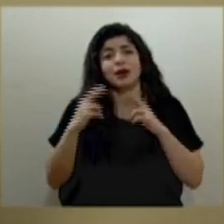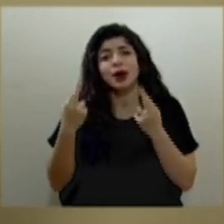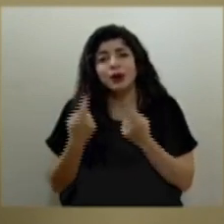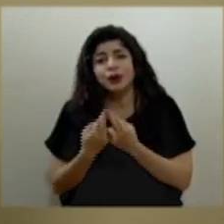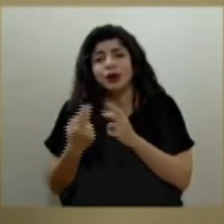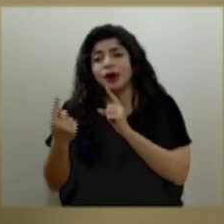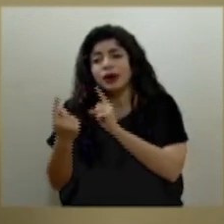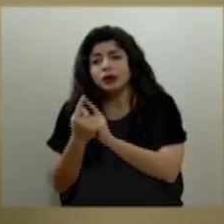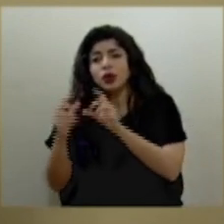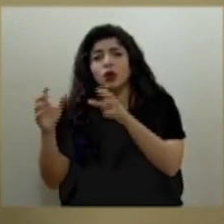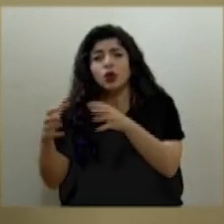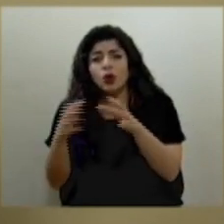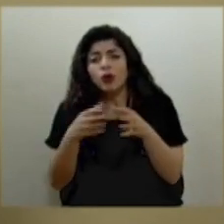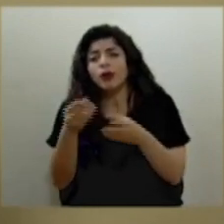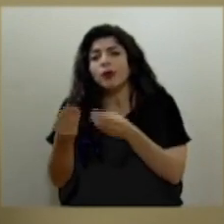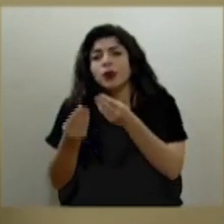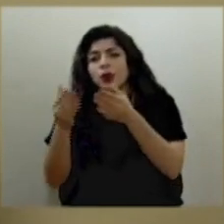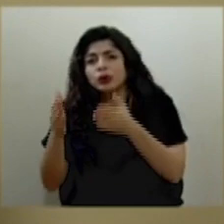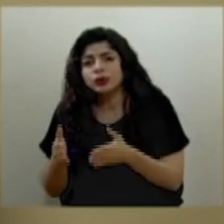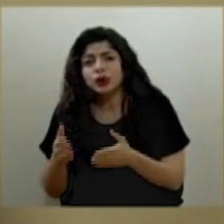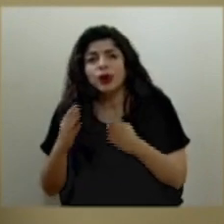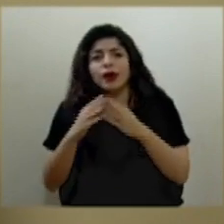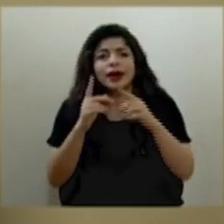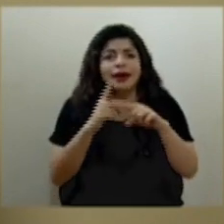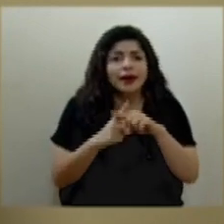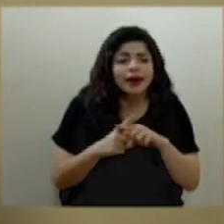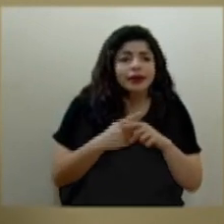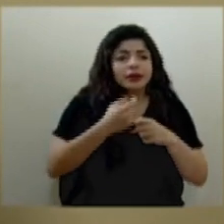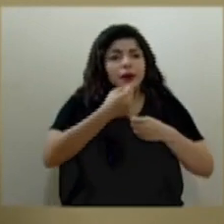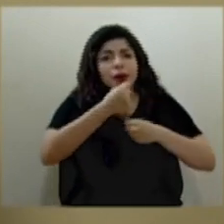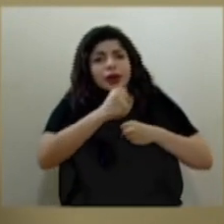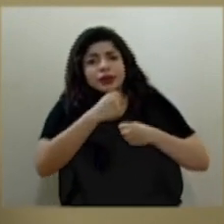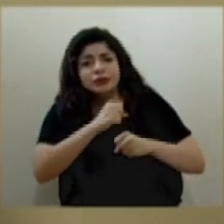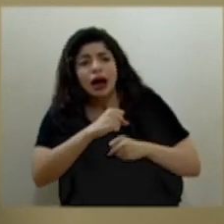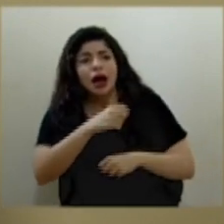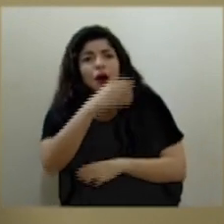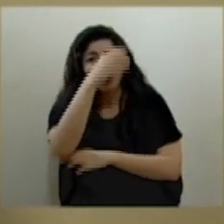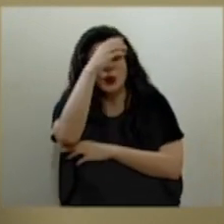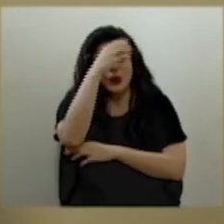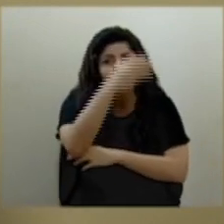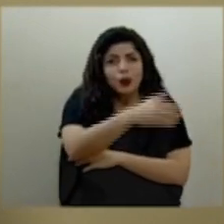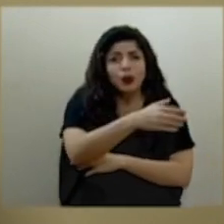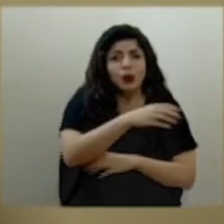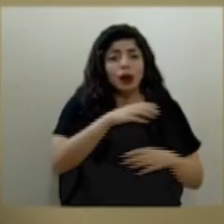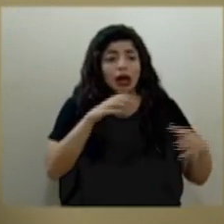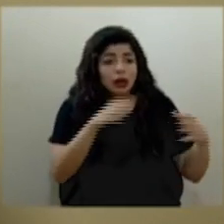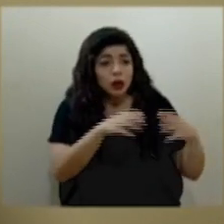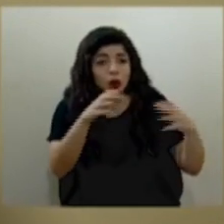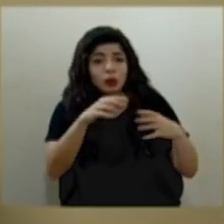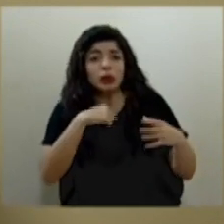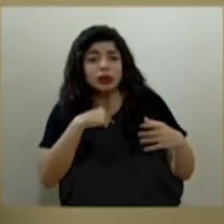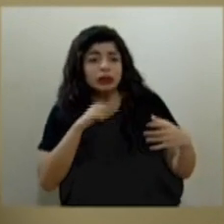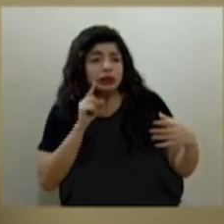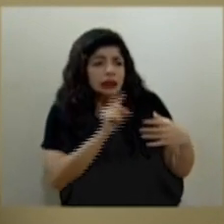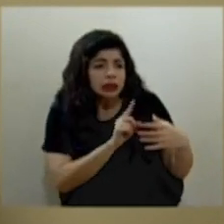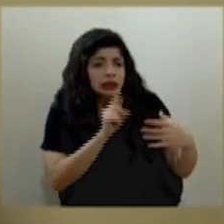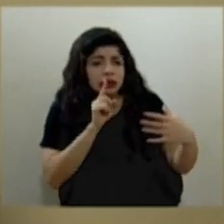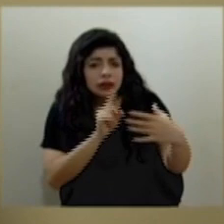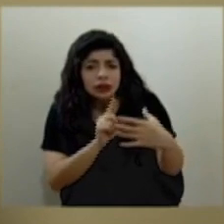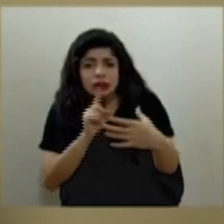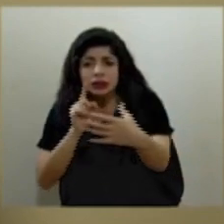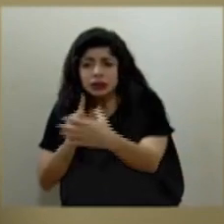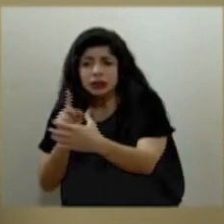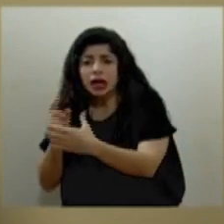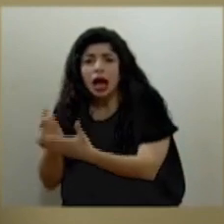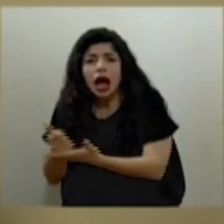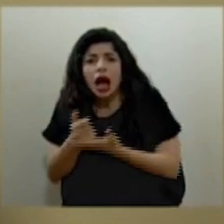diferentes sectores productivos, con la iglesia, con el sector municipal, el sector cultura, que nos ha permitido delinear una serie